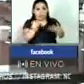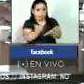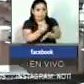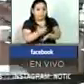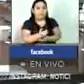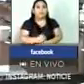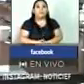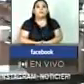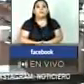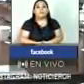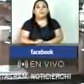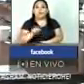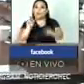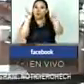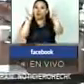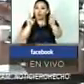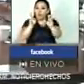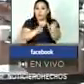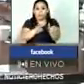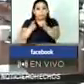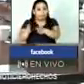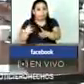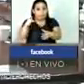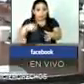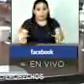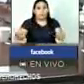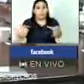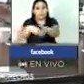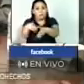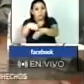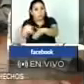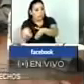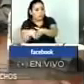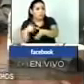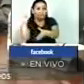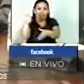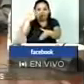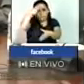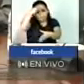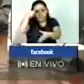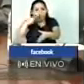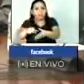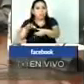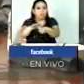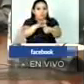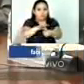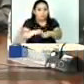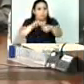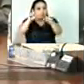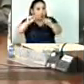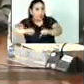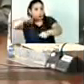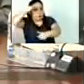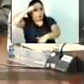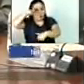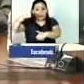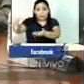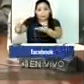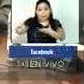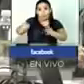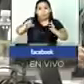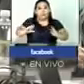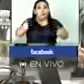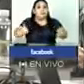meses. En otro punto, dentro de la comisión, los parlamentarios no lograron los acuerdos necesarios para avalar la petición del gobierno,